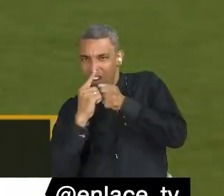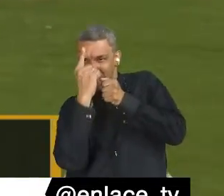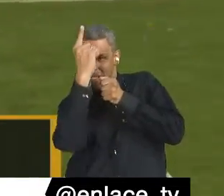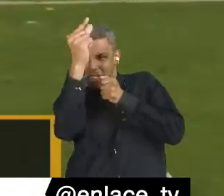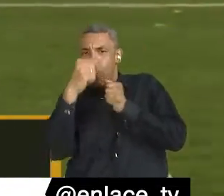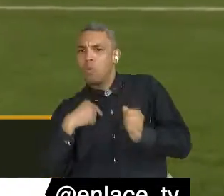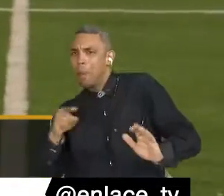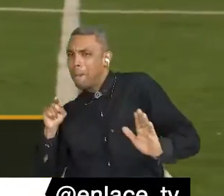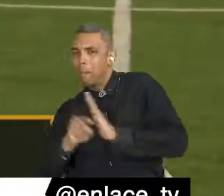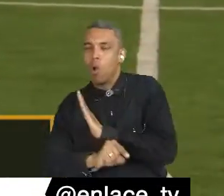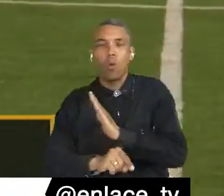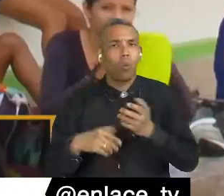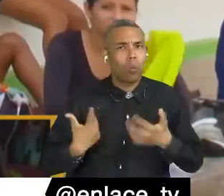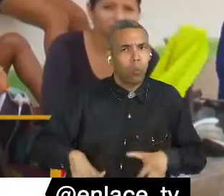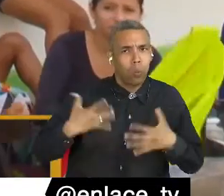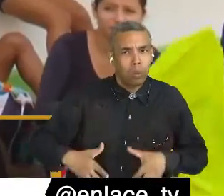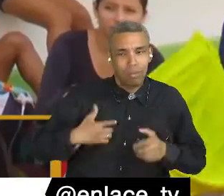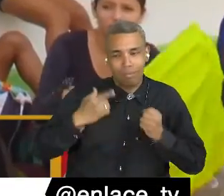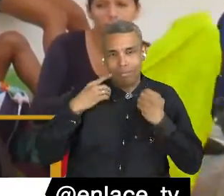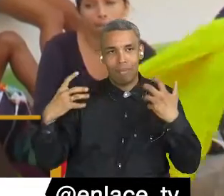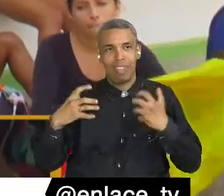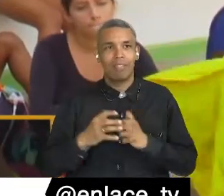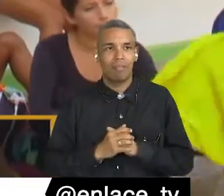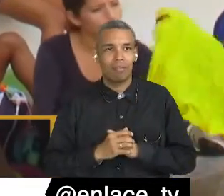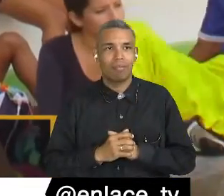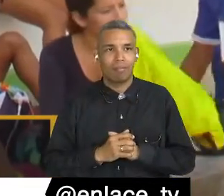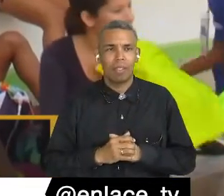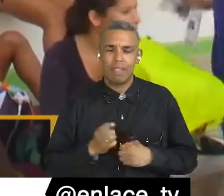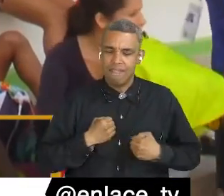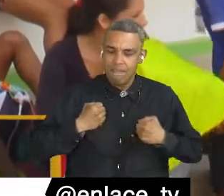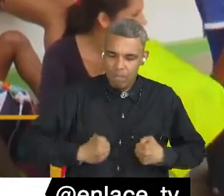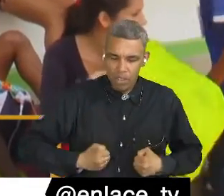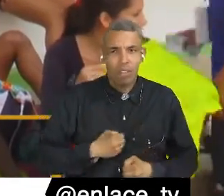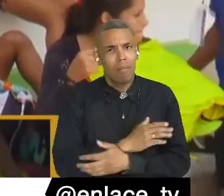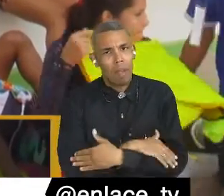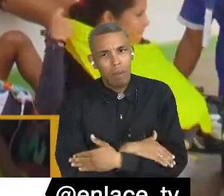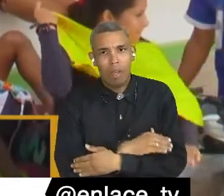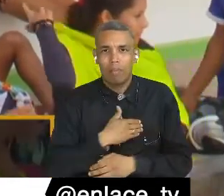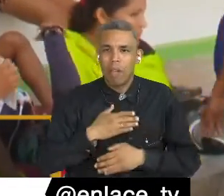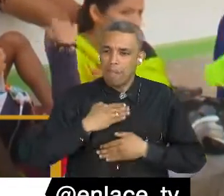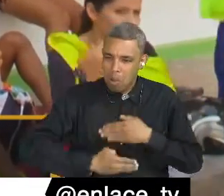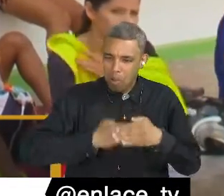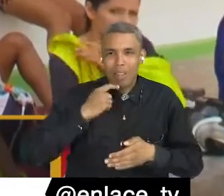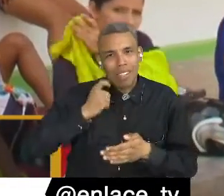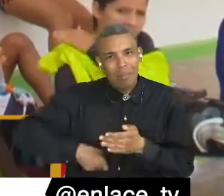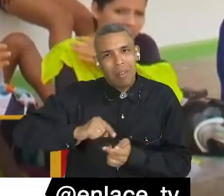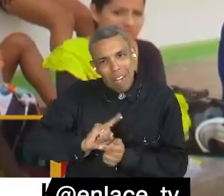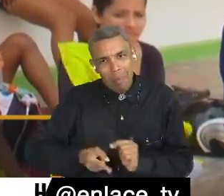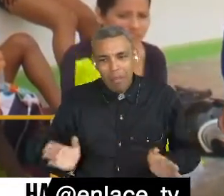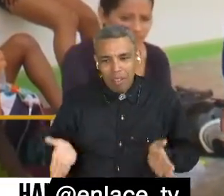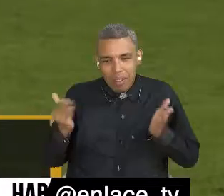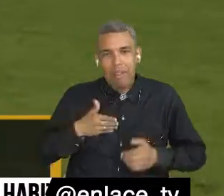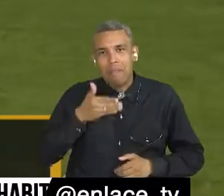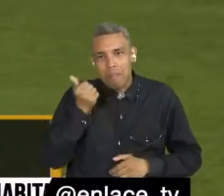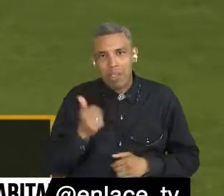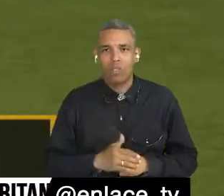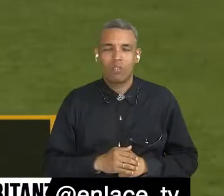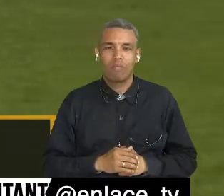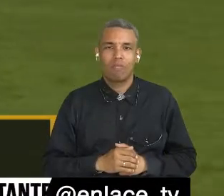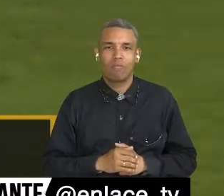campeonato de fútbol femenino. La disciplina, esforzarnos más, ser mejores cada día y tener siempre el nombre del equipo en alto.